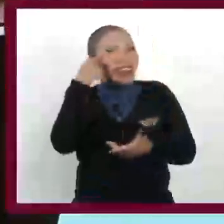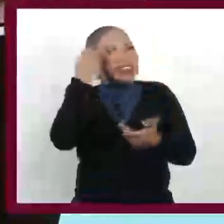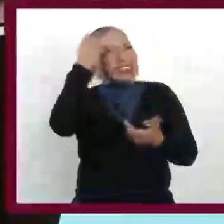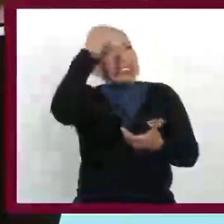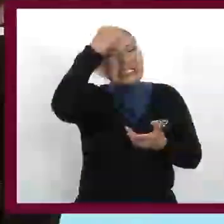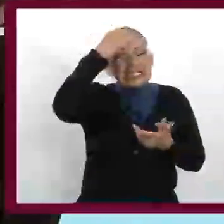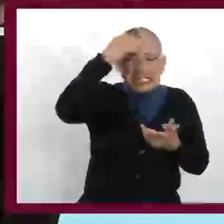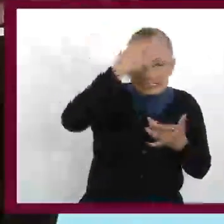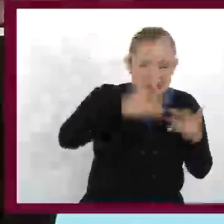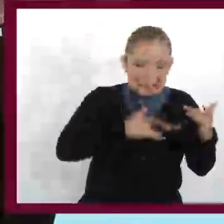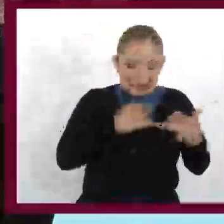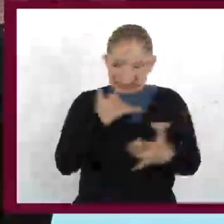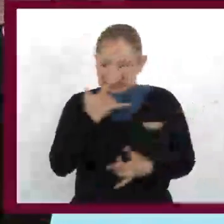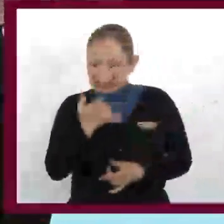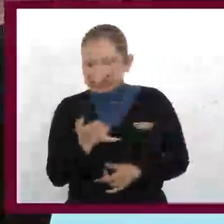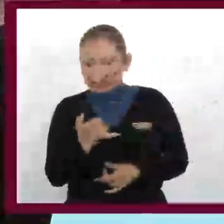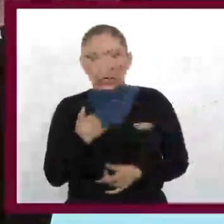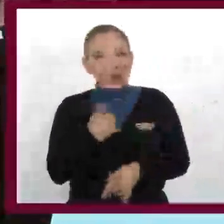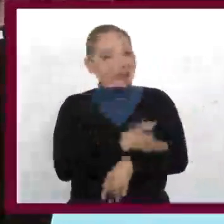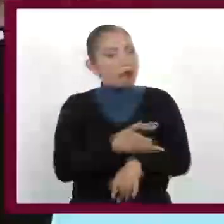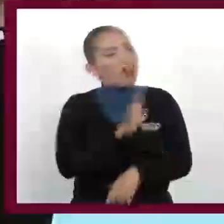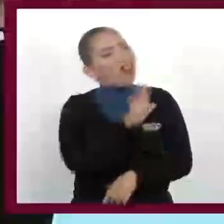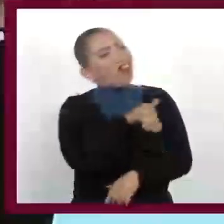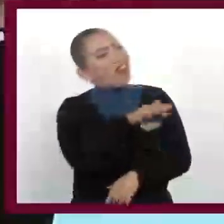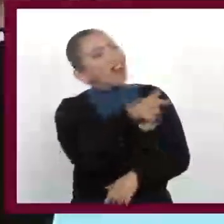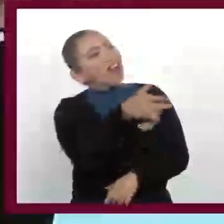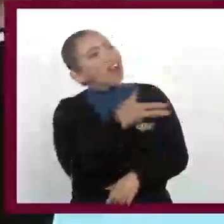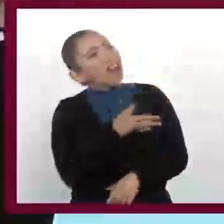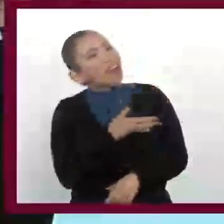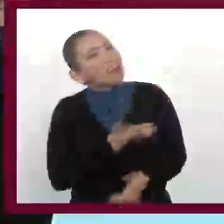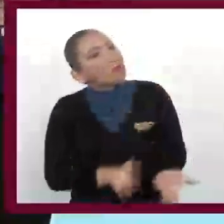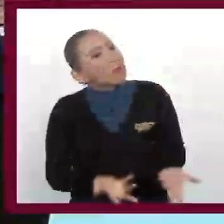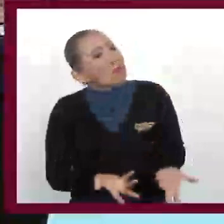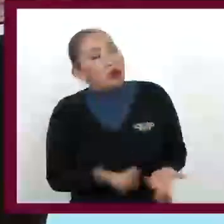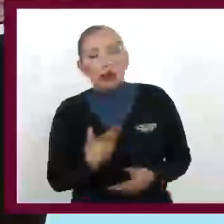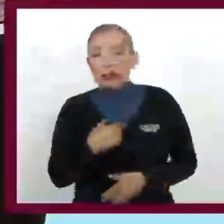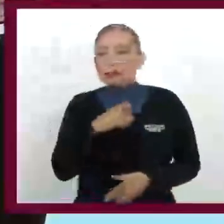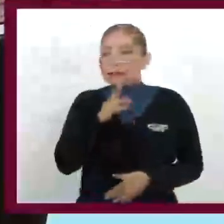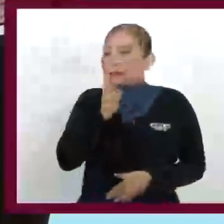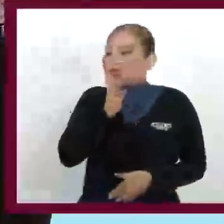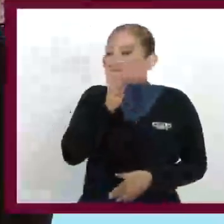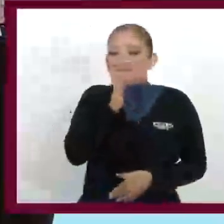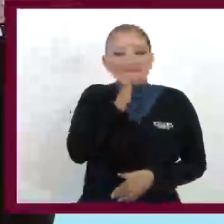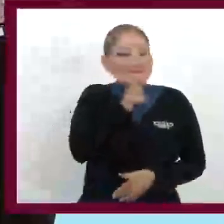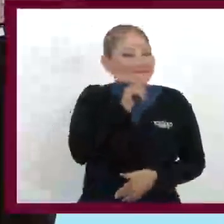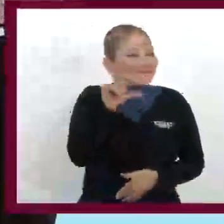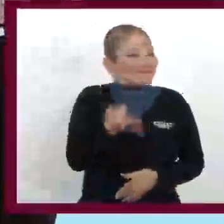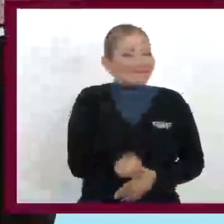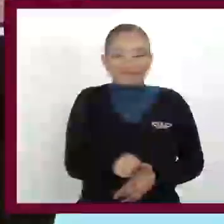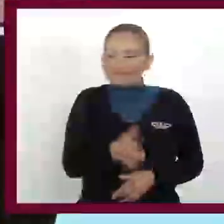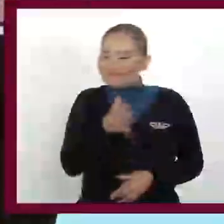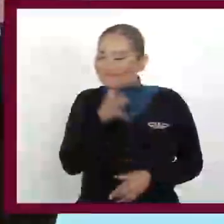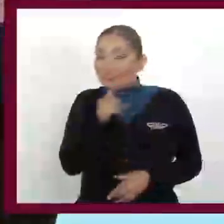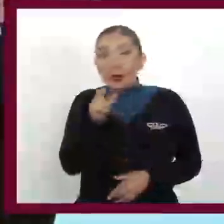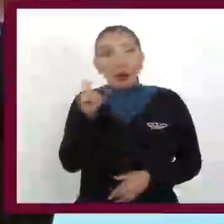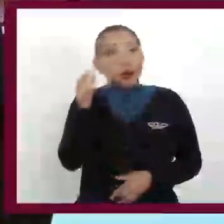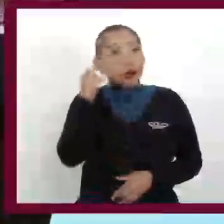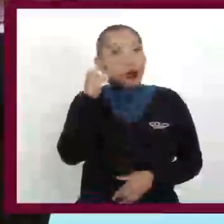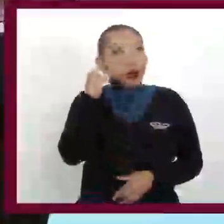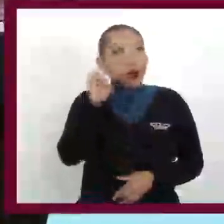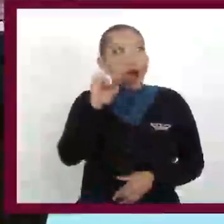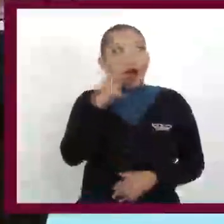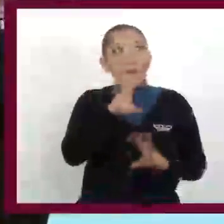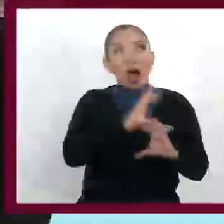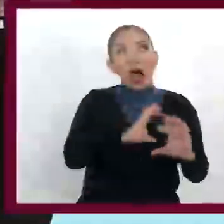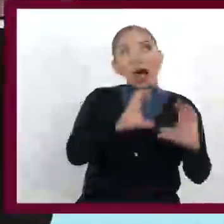en mi mente y empiezo a sentirme raro, mi familia me pregunta, ¿qué tienes? Pero no les puedo responder de inmediato. Aunque cuando